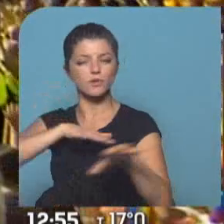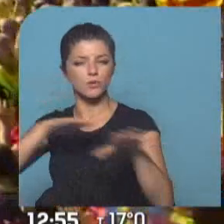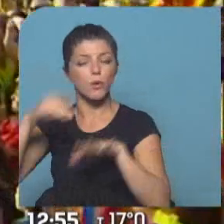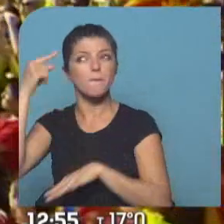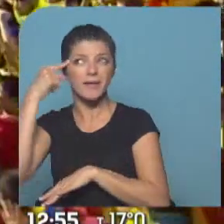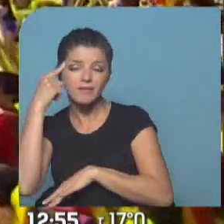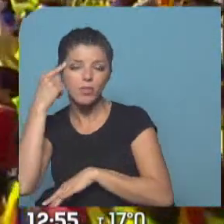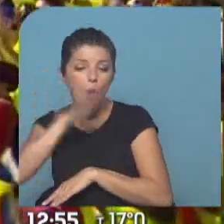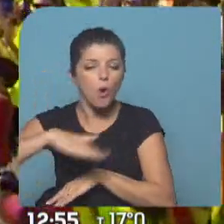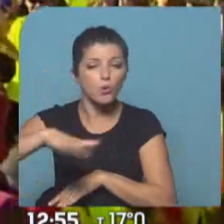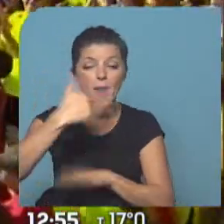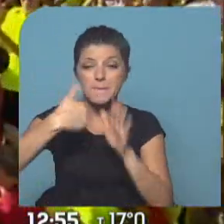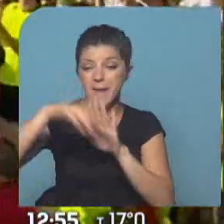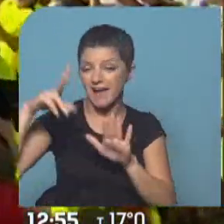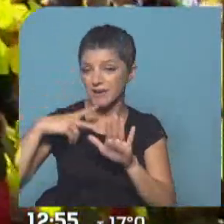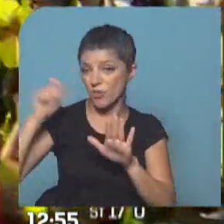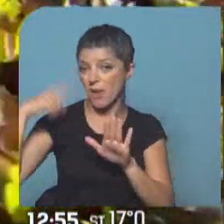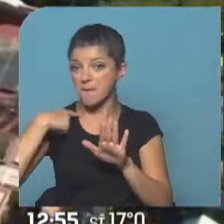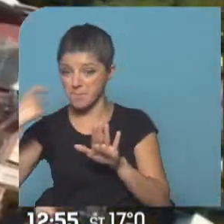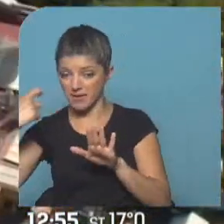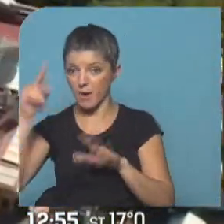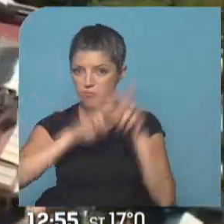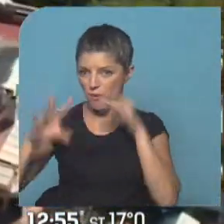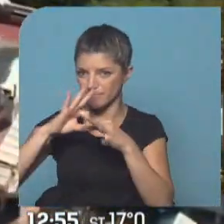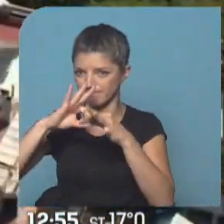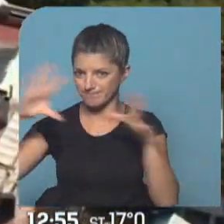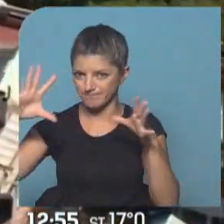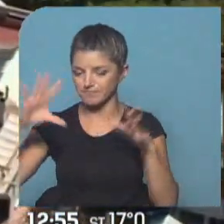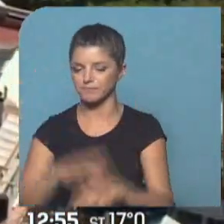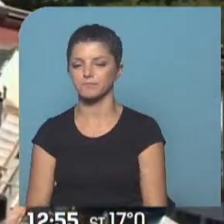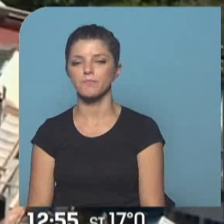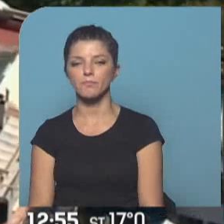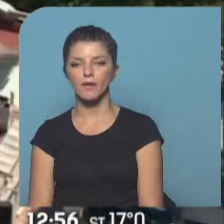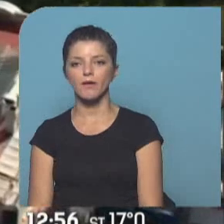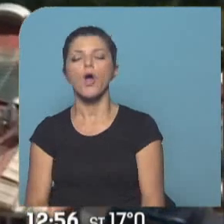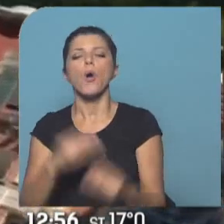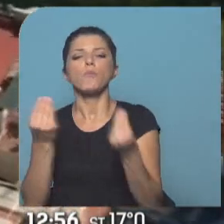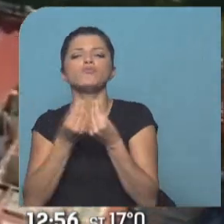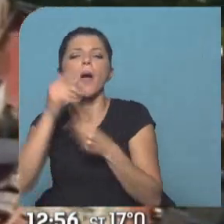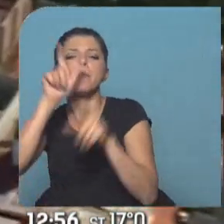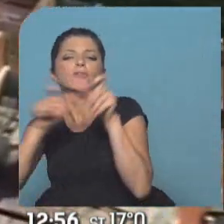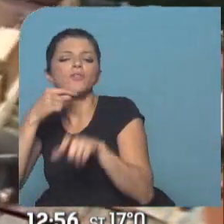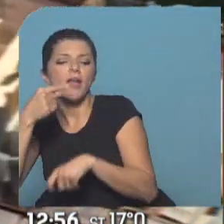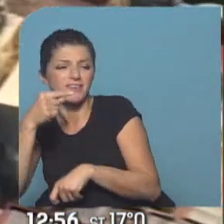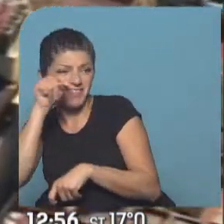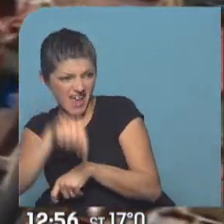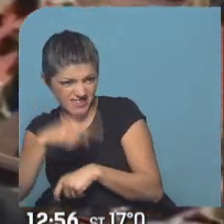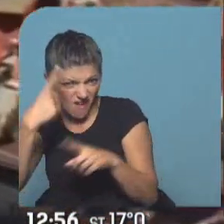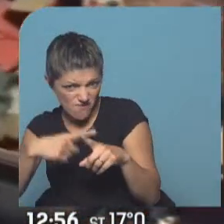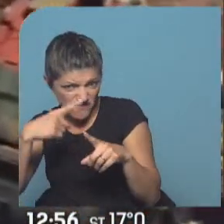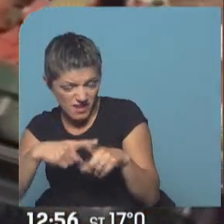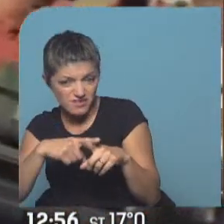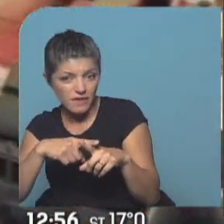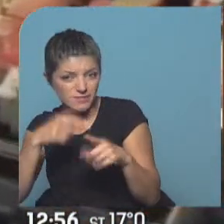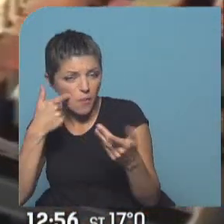una de las regiones más ricas de España. Para muchos, la impactante manifestación del Día Nacional de Cataluña dejó en